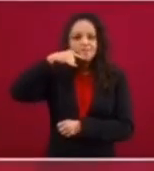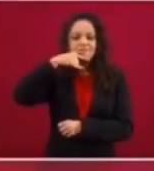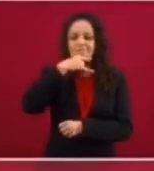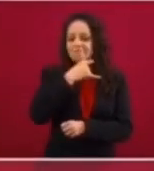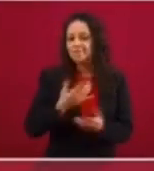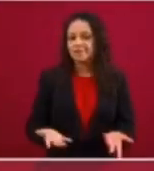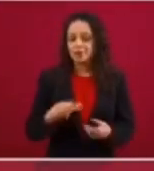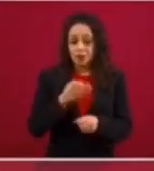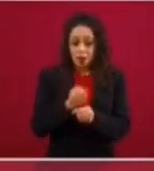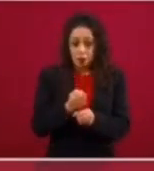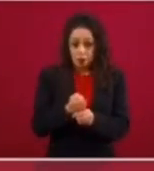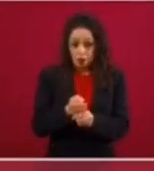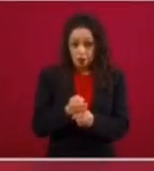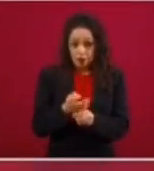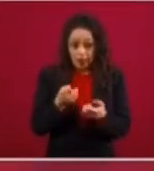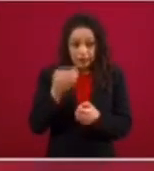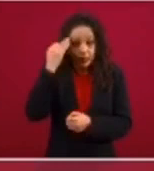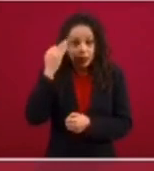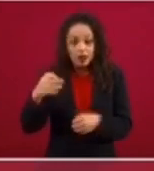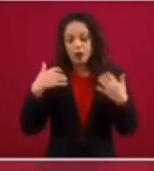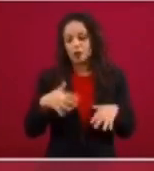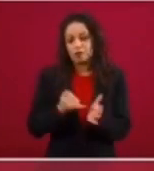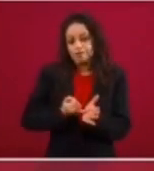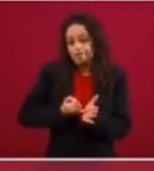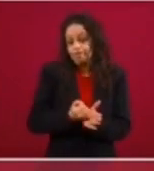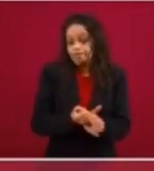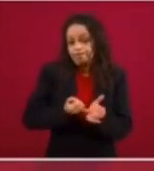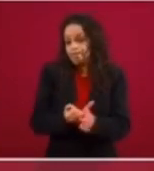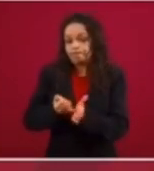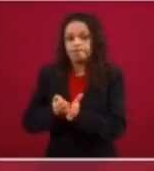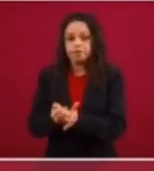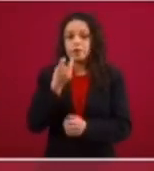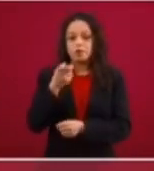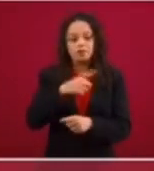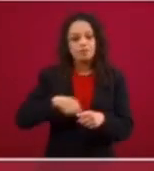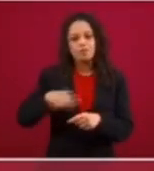definición los que estamos viviendo. Por eso son tiempos interesantes.